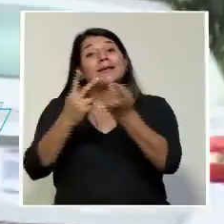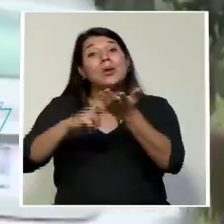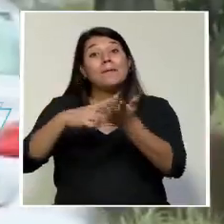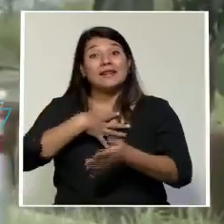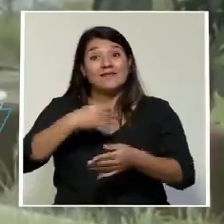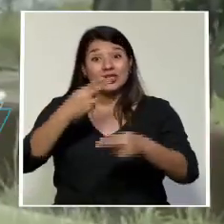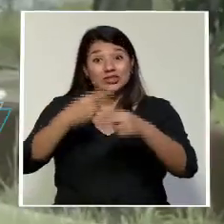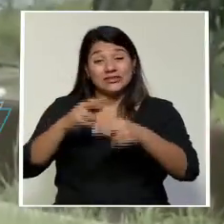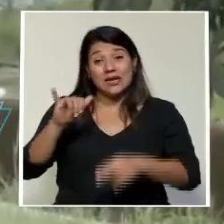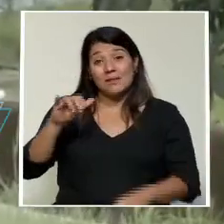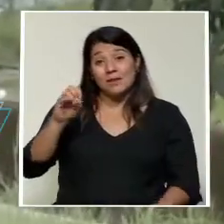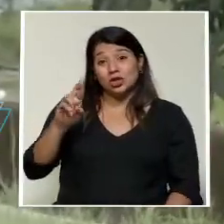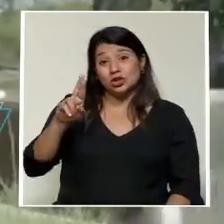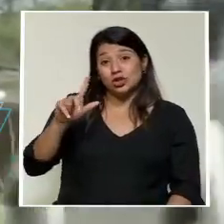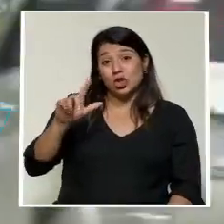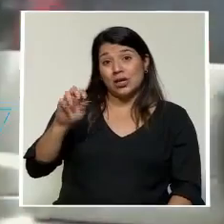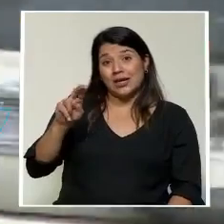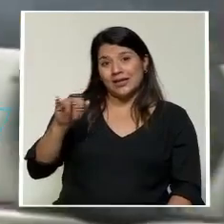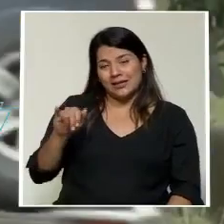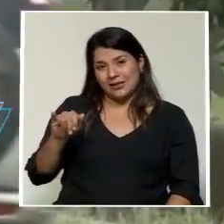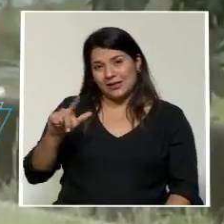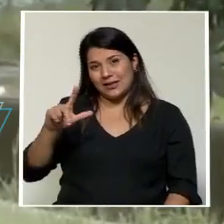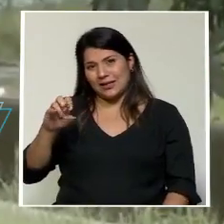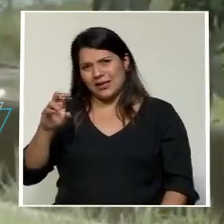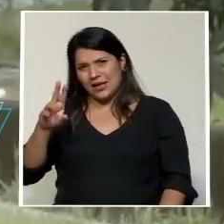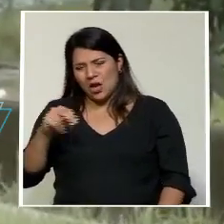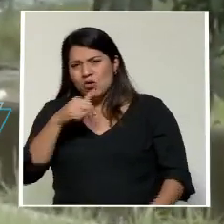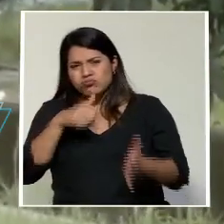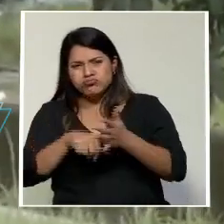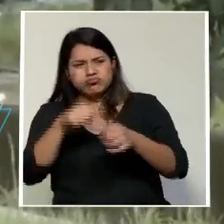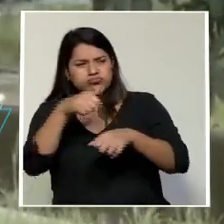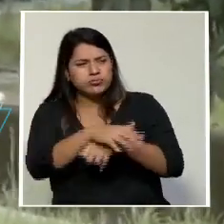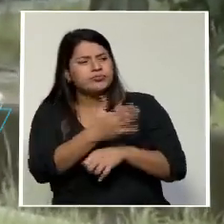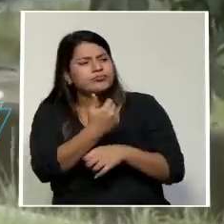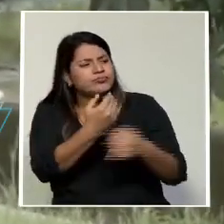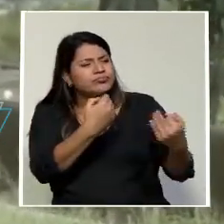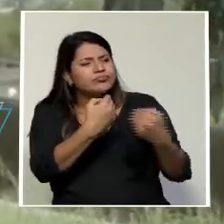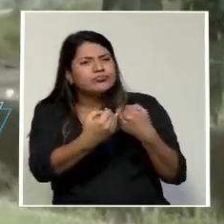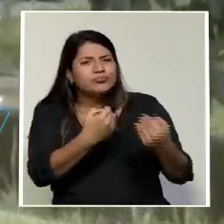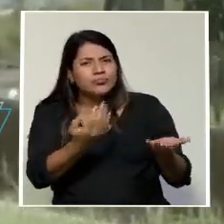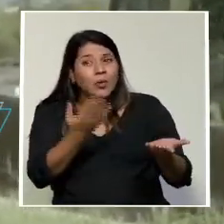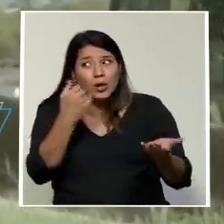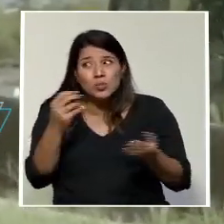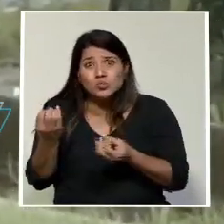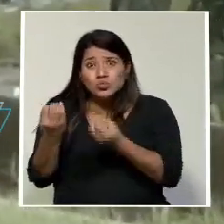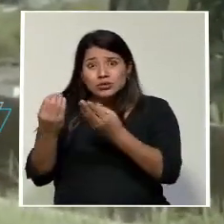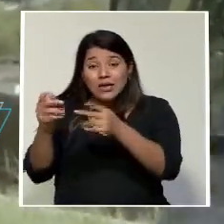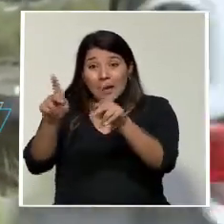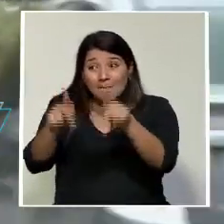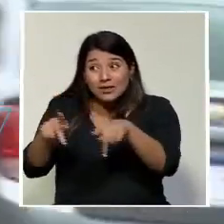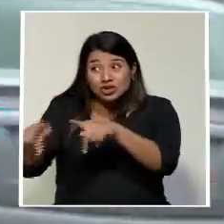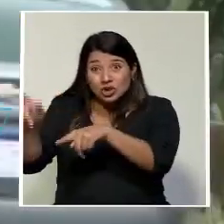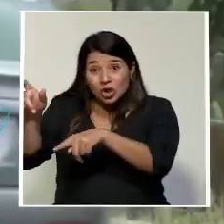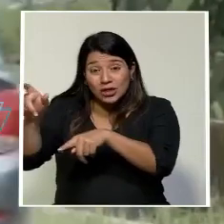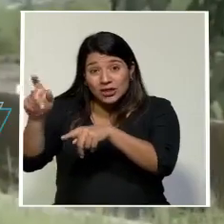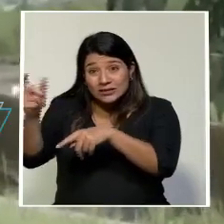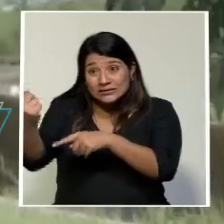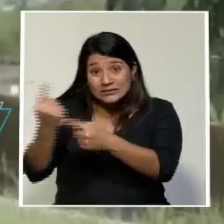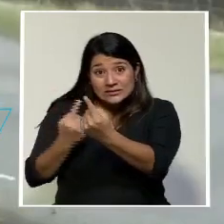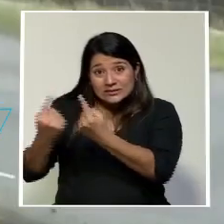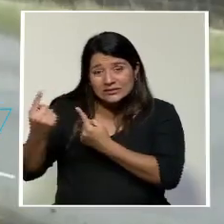pidió cuentas al Ministerio de Obras Públicas y Transportes sobre denuncias que han llegado a su despacho por supuesta paralización de trabajos en la Ruta